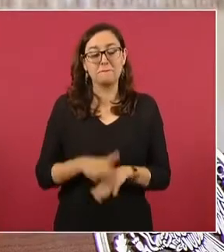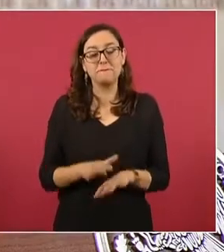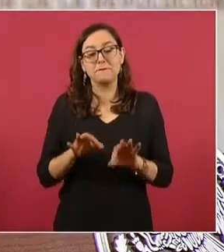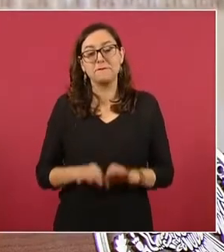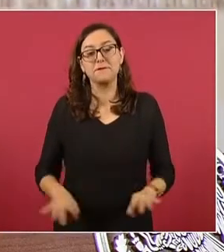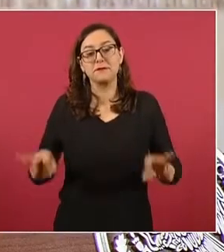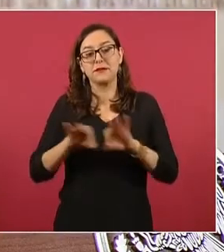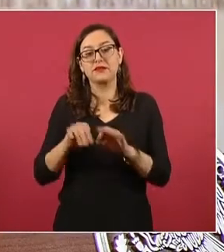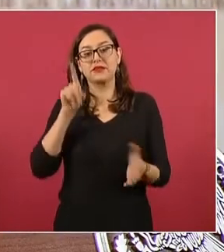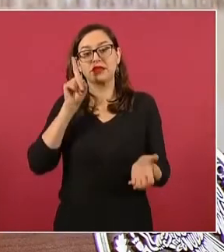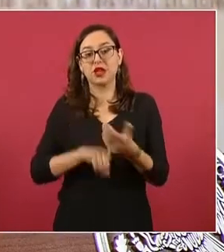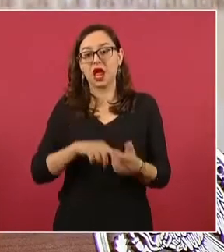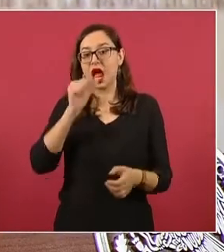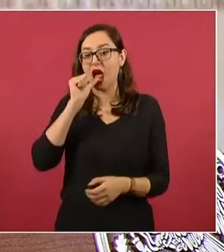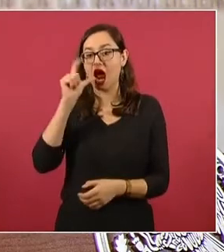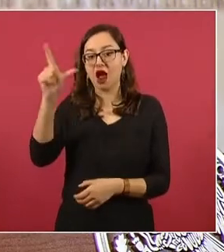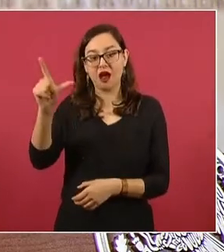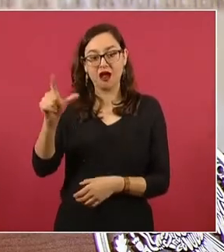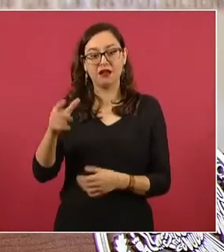es fundamental.